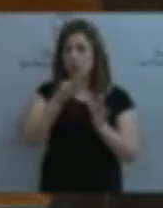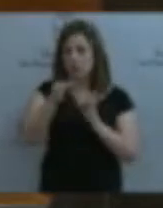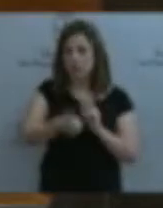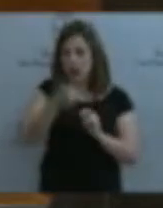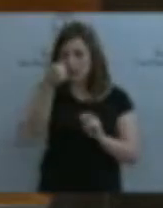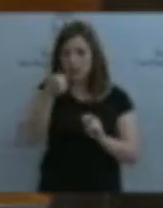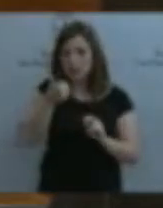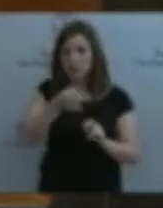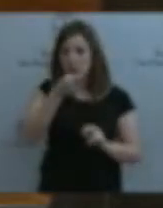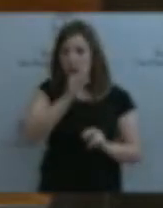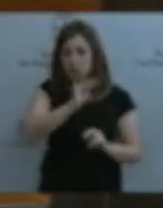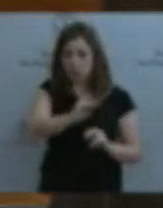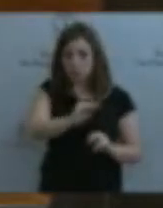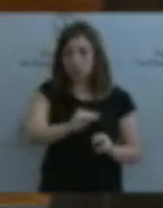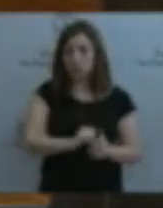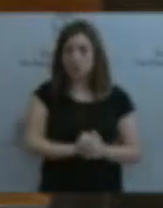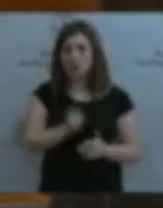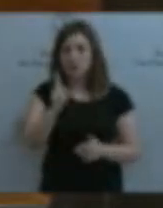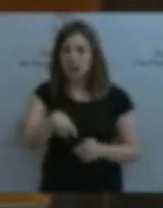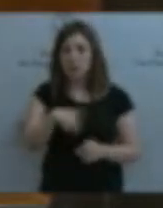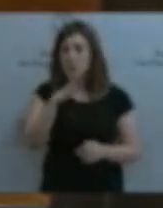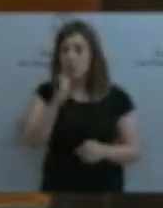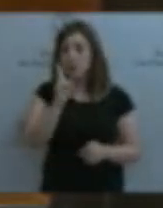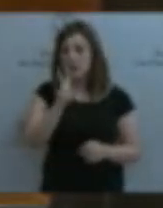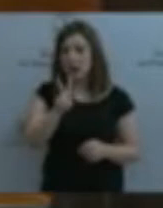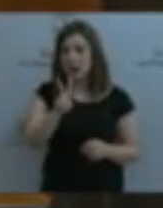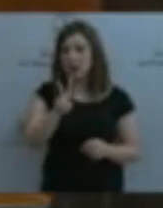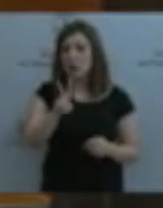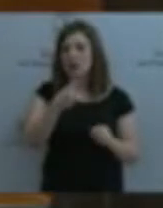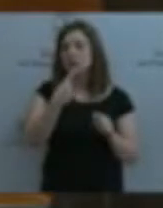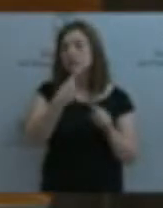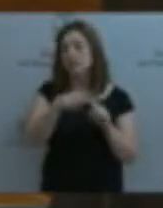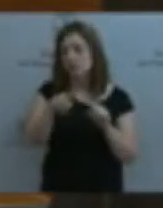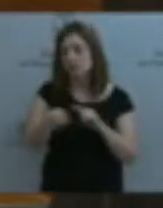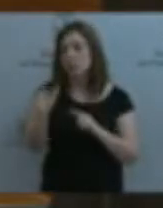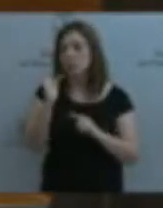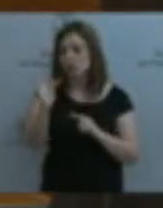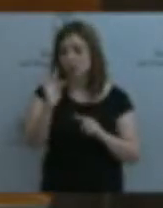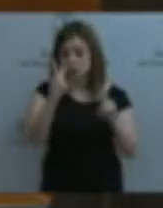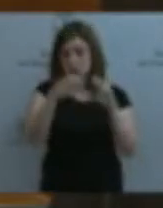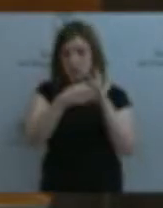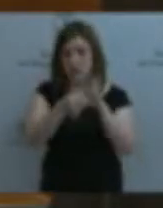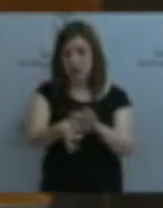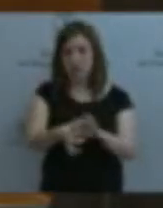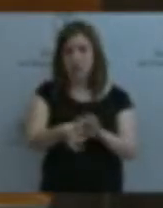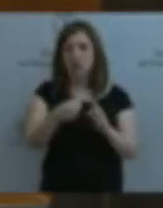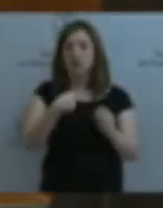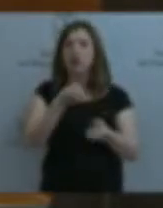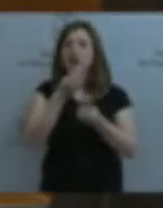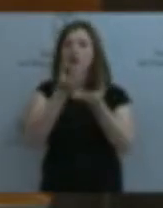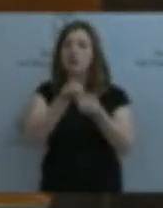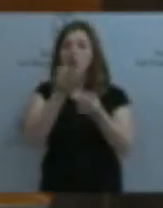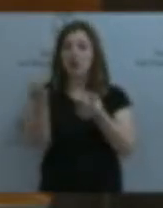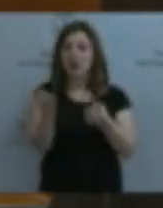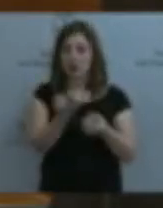intervención, y por ver el aspecto constructivo sobre este asunto, le informo